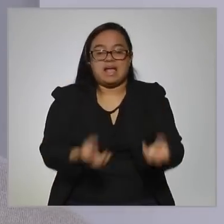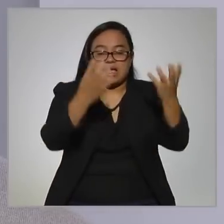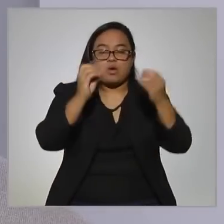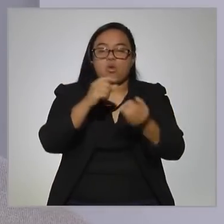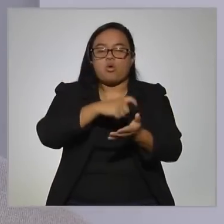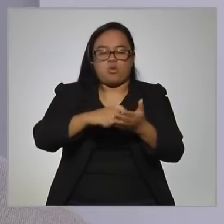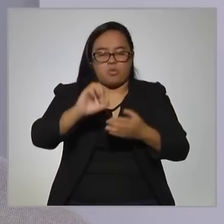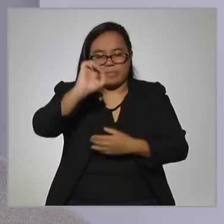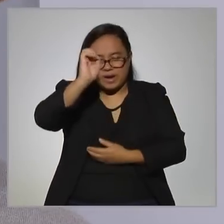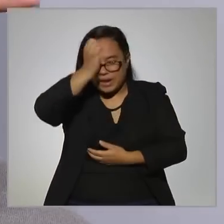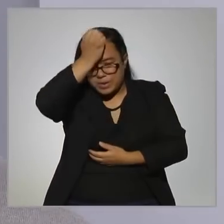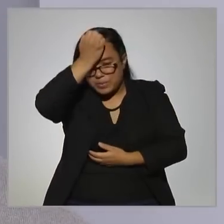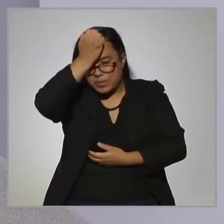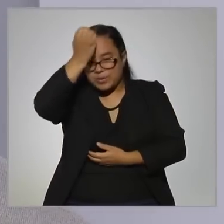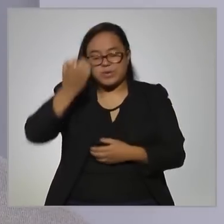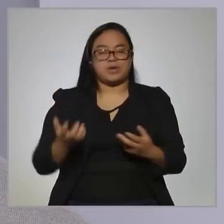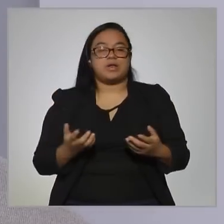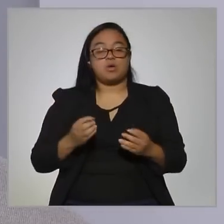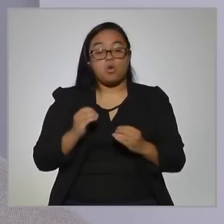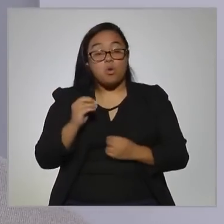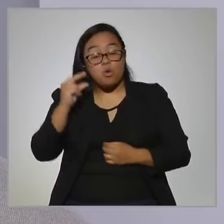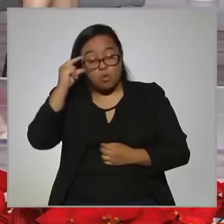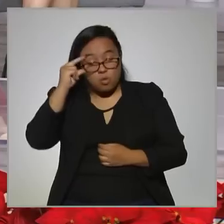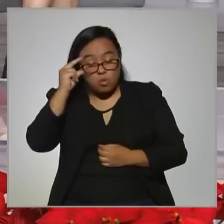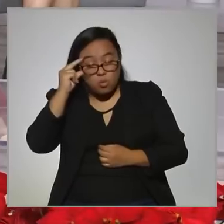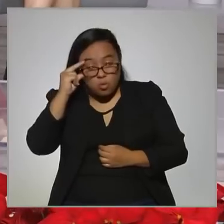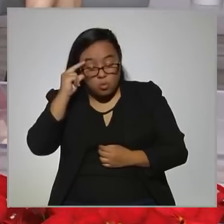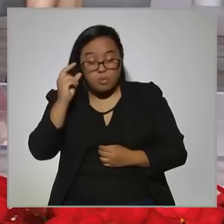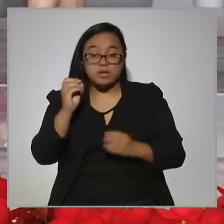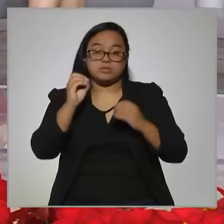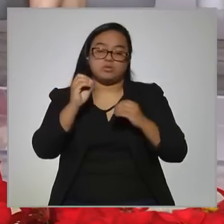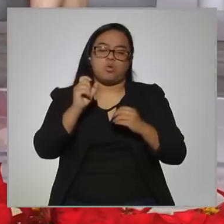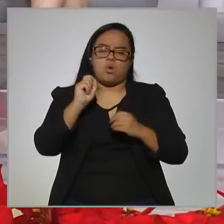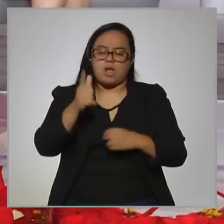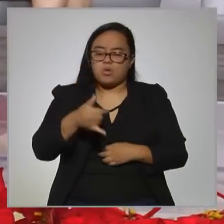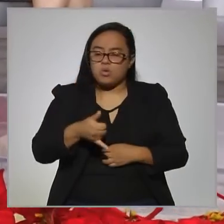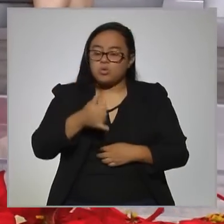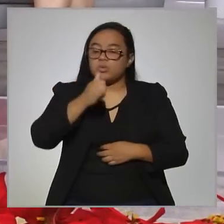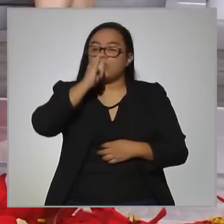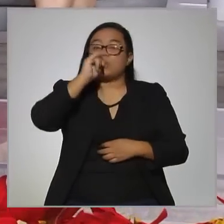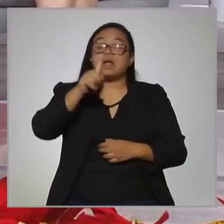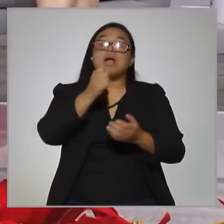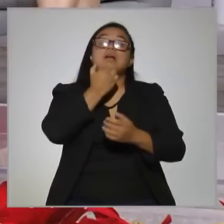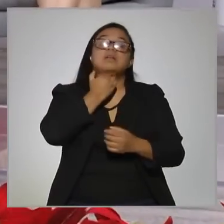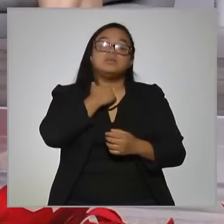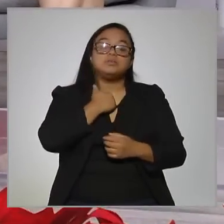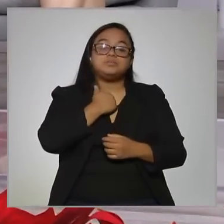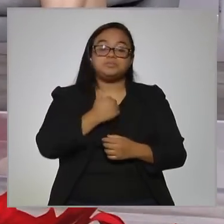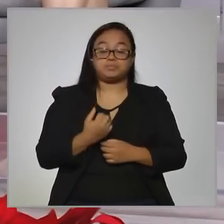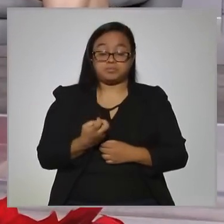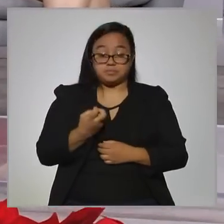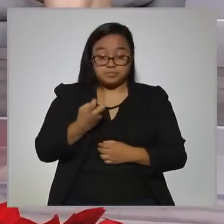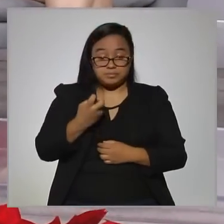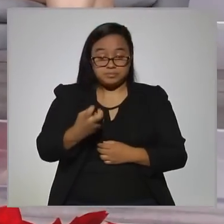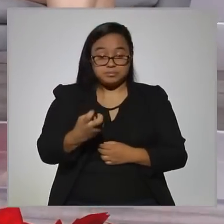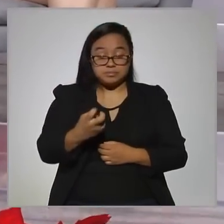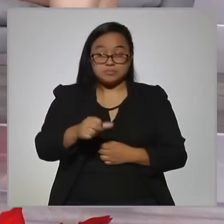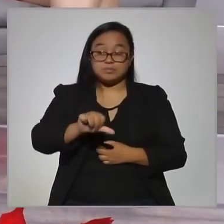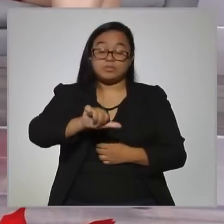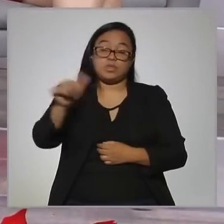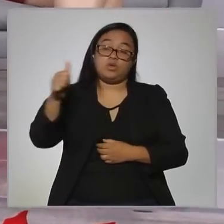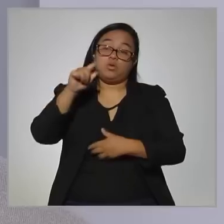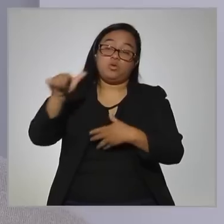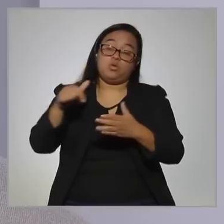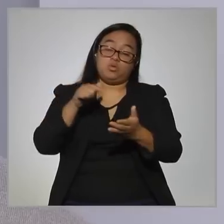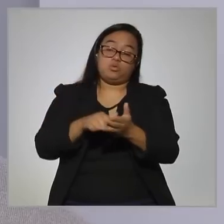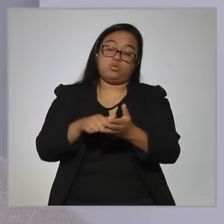el borreguito, las uvas o tomar alguna bebida alcohólica, no es algo que necesariamente se replique, por ejemplo,